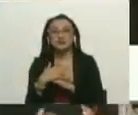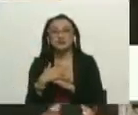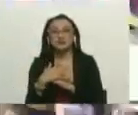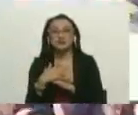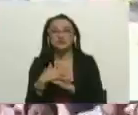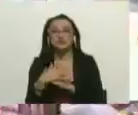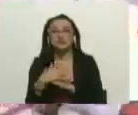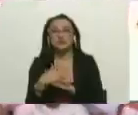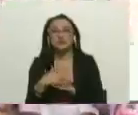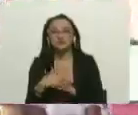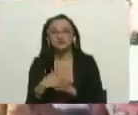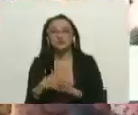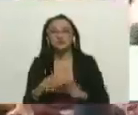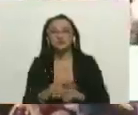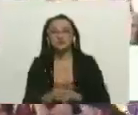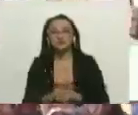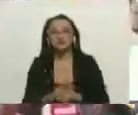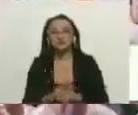corresponda.